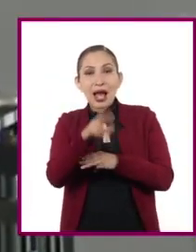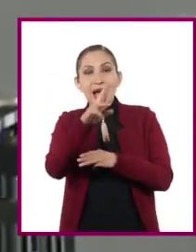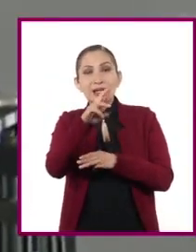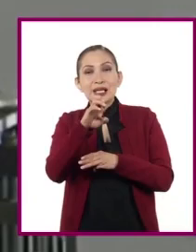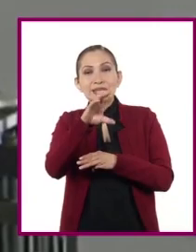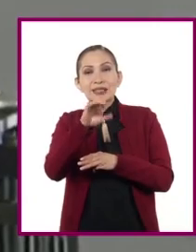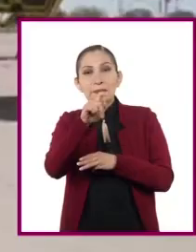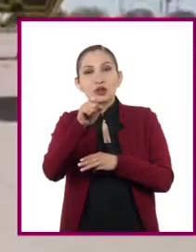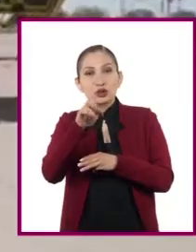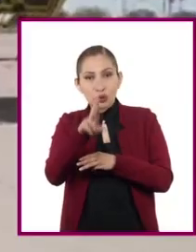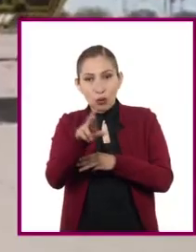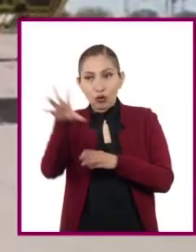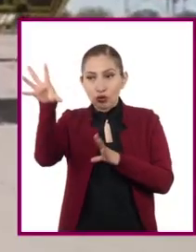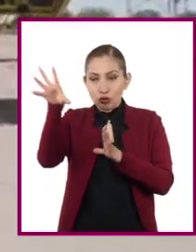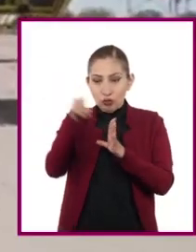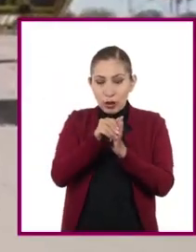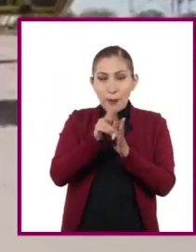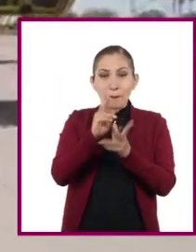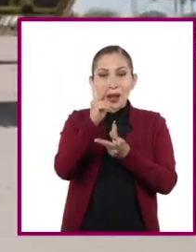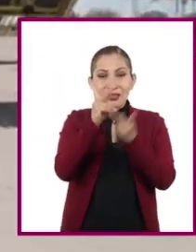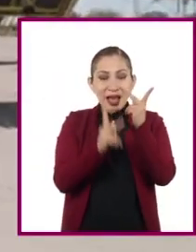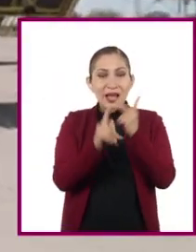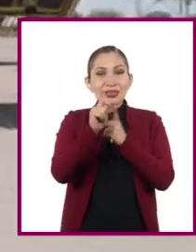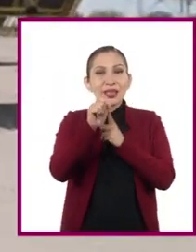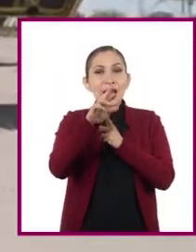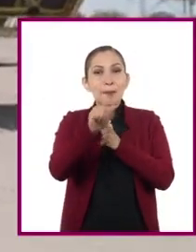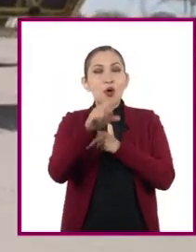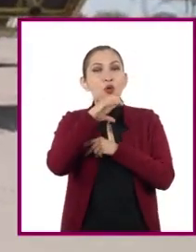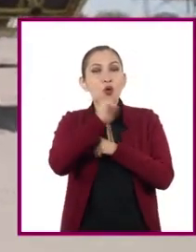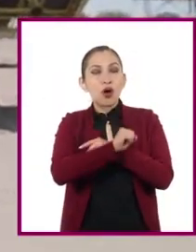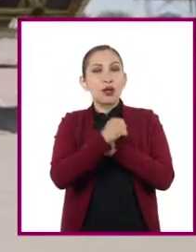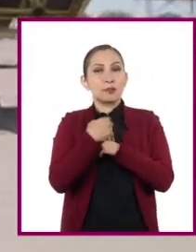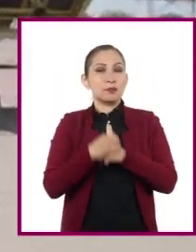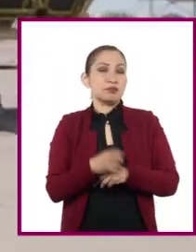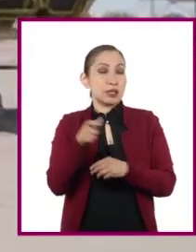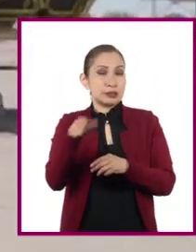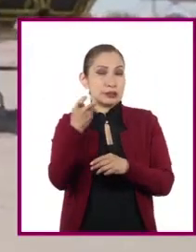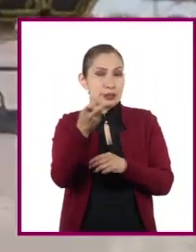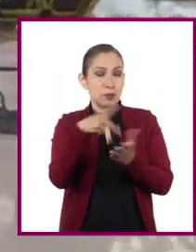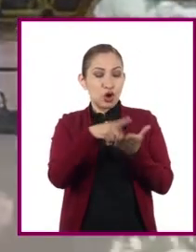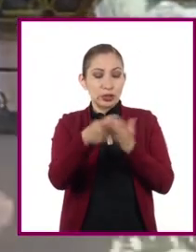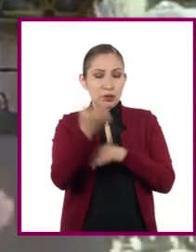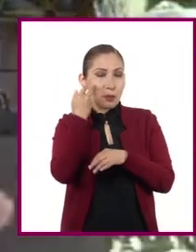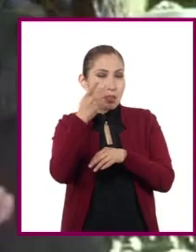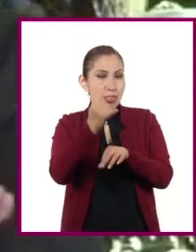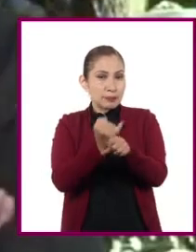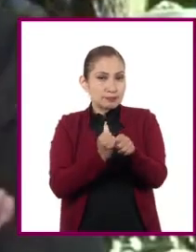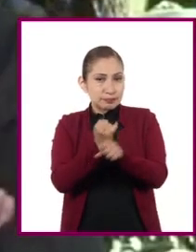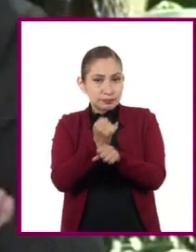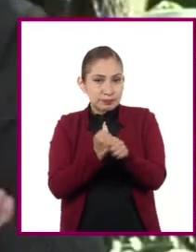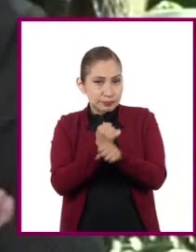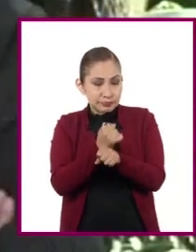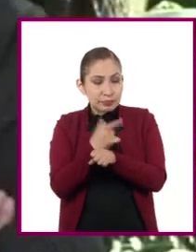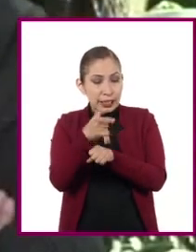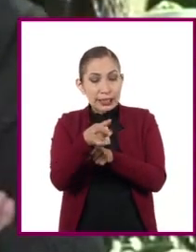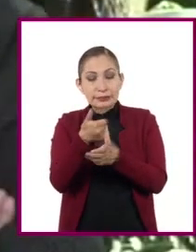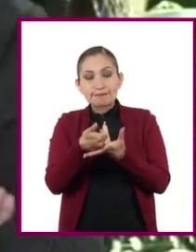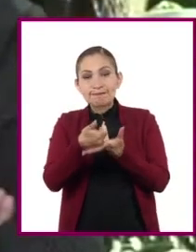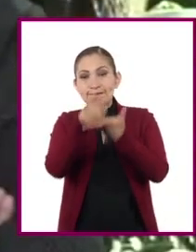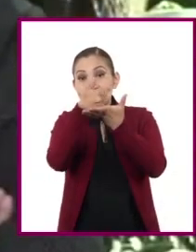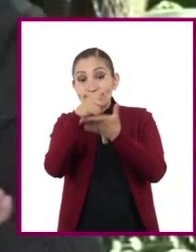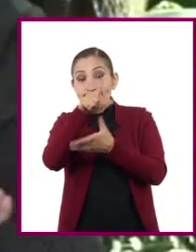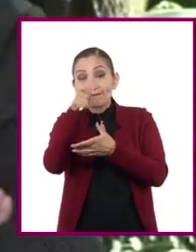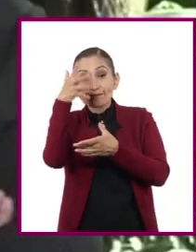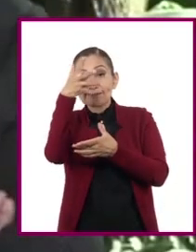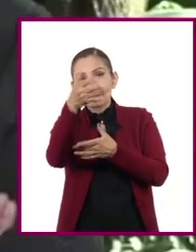receptores de plantas termosolares de potencia. Es un proyecto de investigación que nos va a